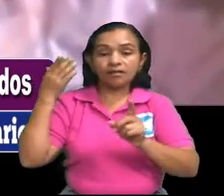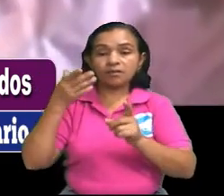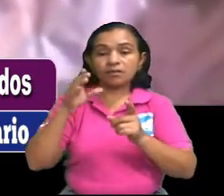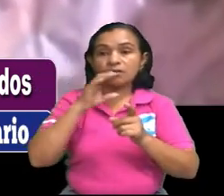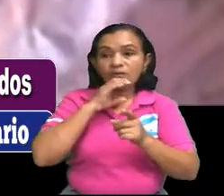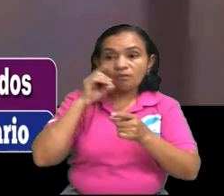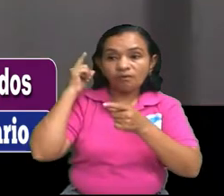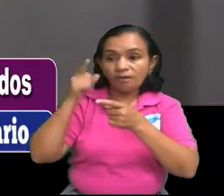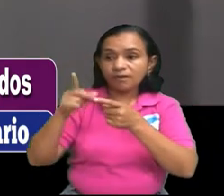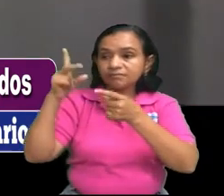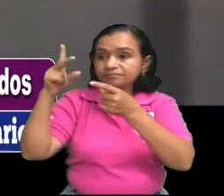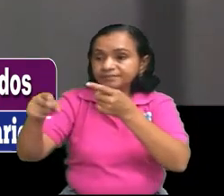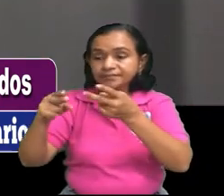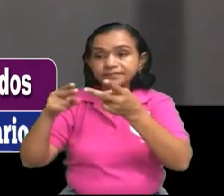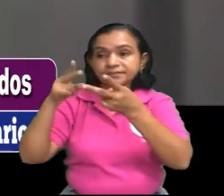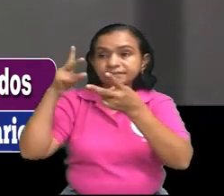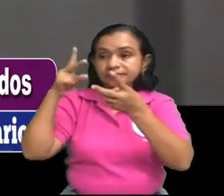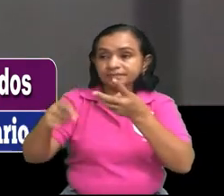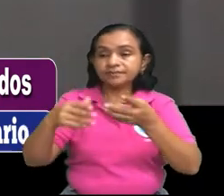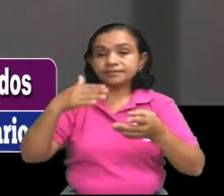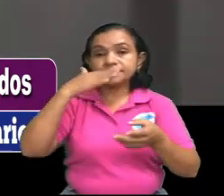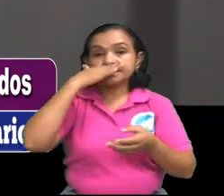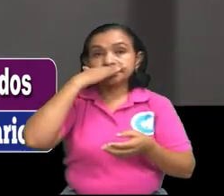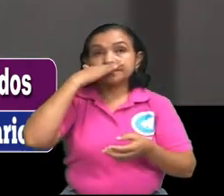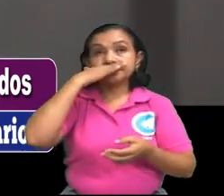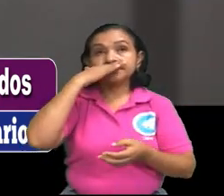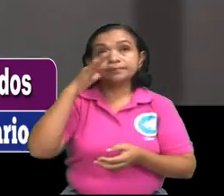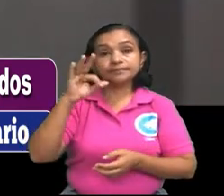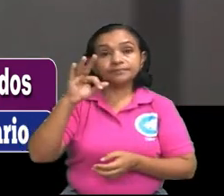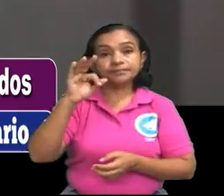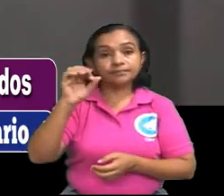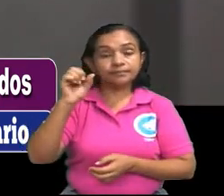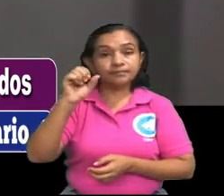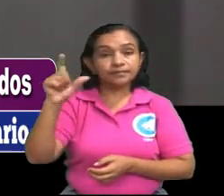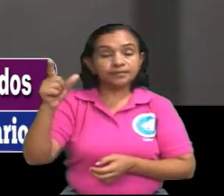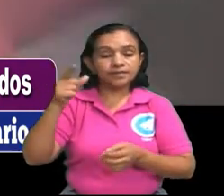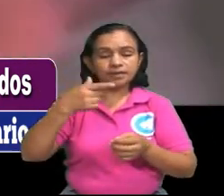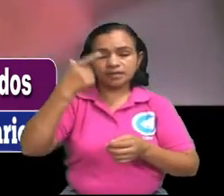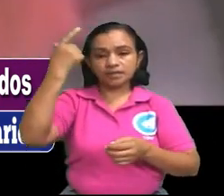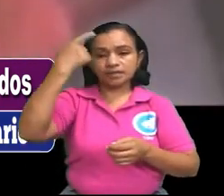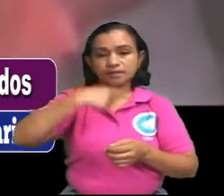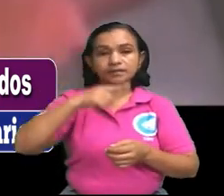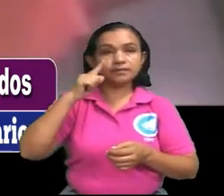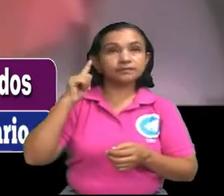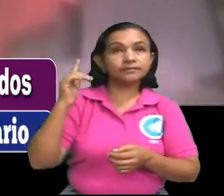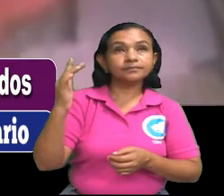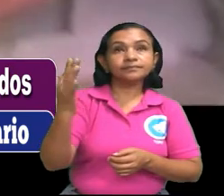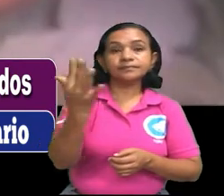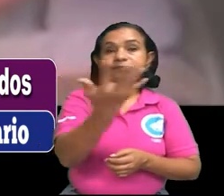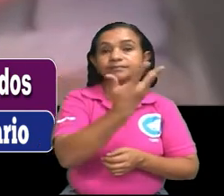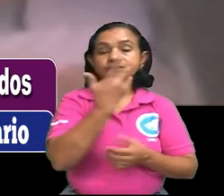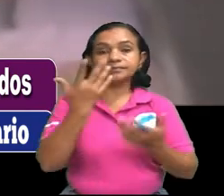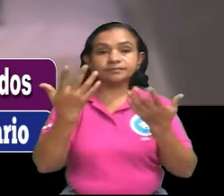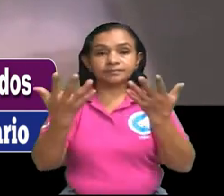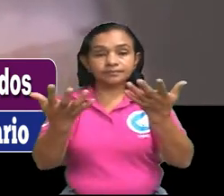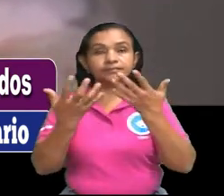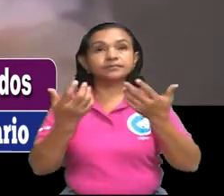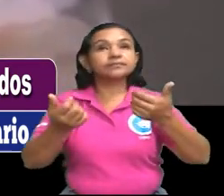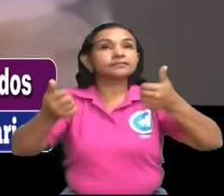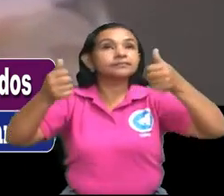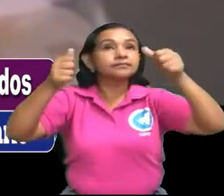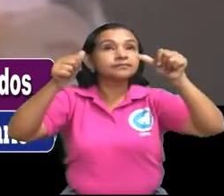imperio, nosotros, la Revolución Popular Sandinista, ha sido firme en todos los espacios que nos ha